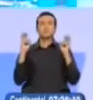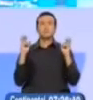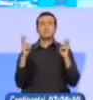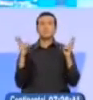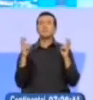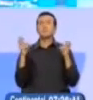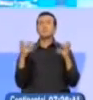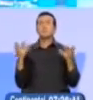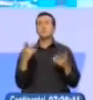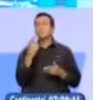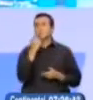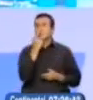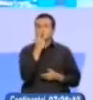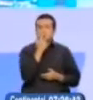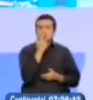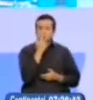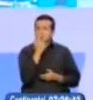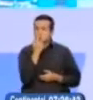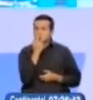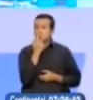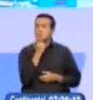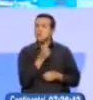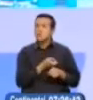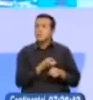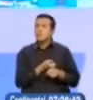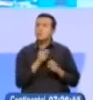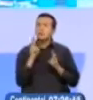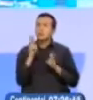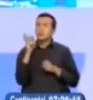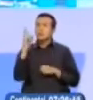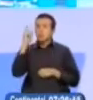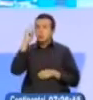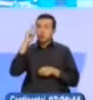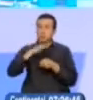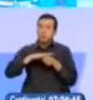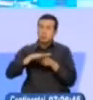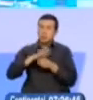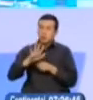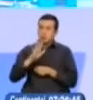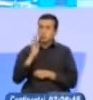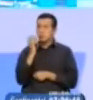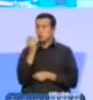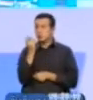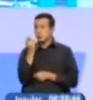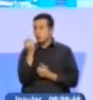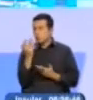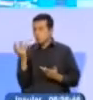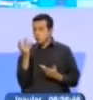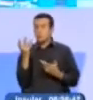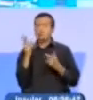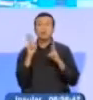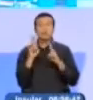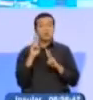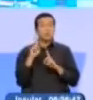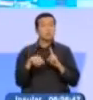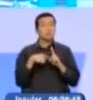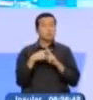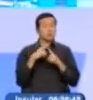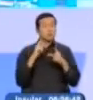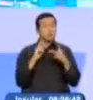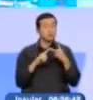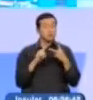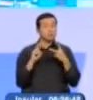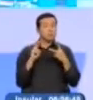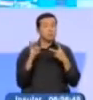un interés concreto sobre el estado de su situación económica, pero también es un elemento muy